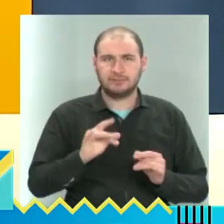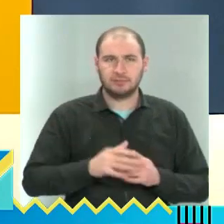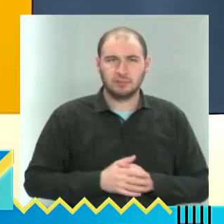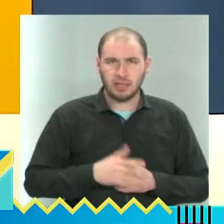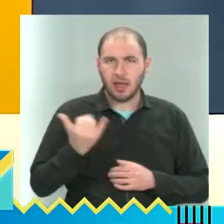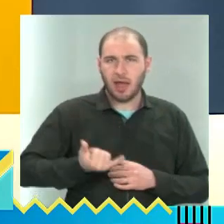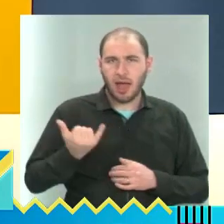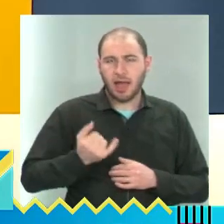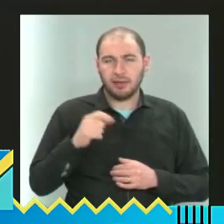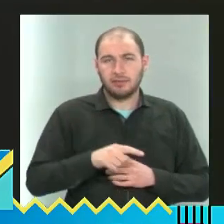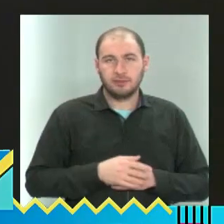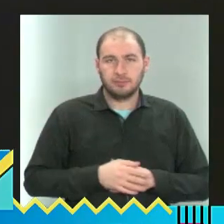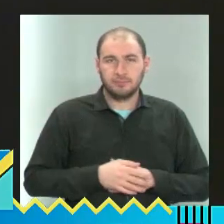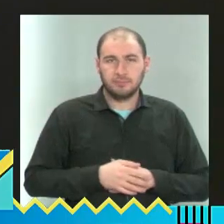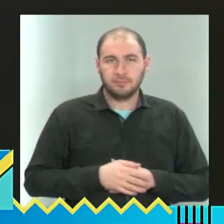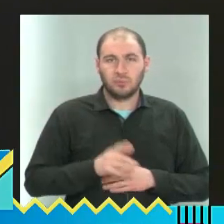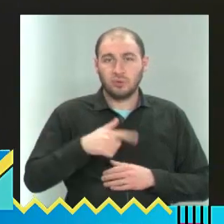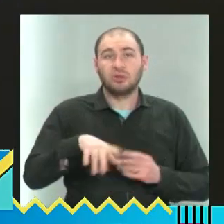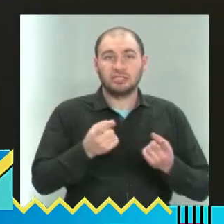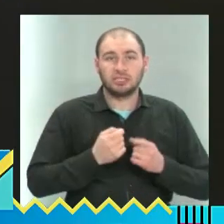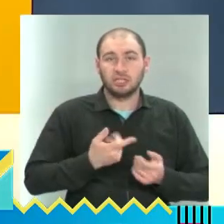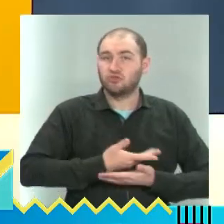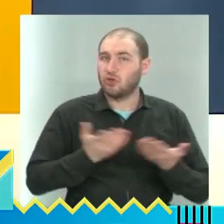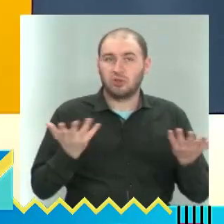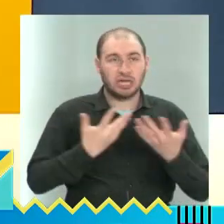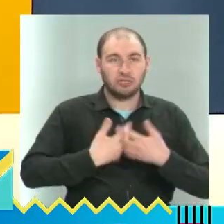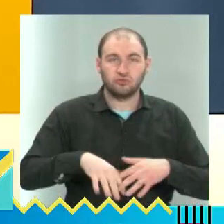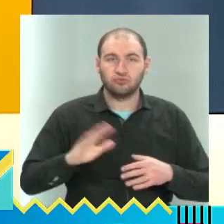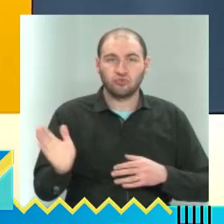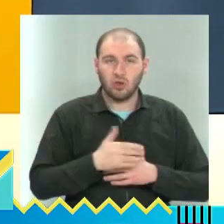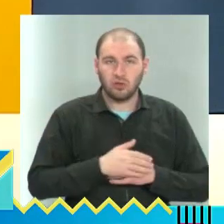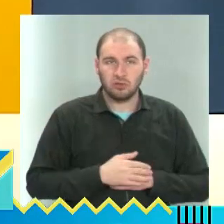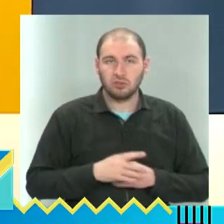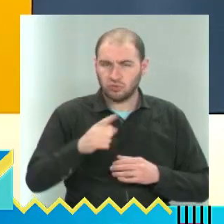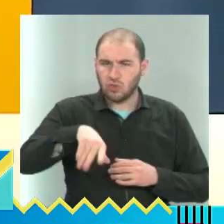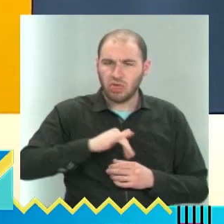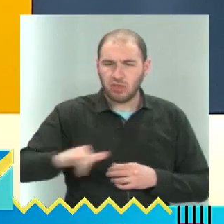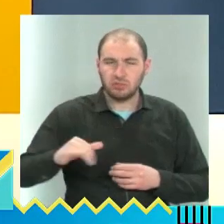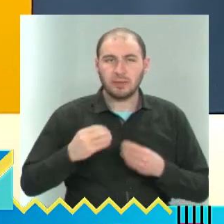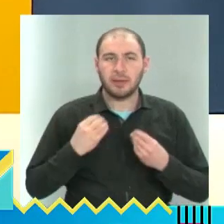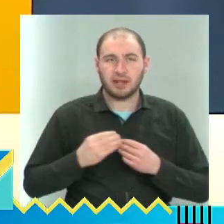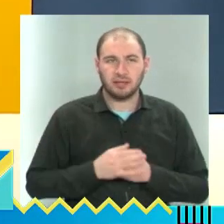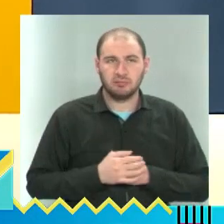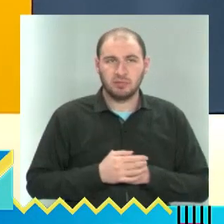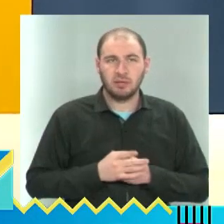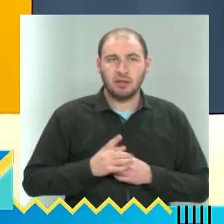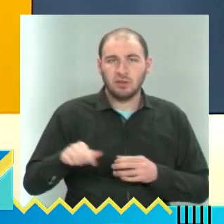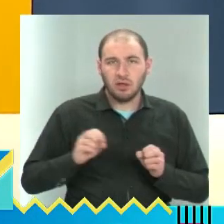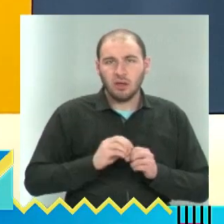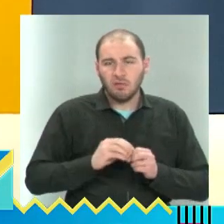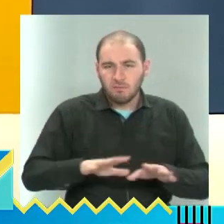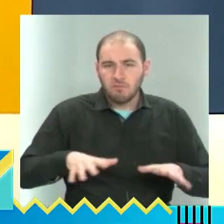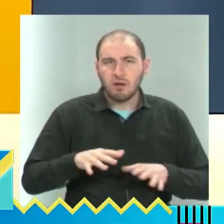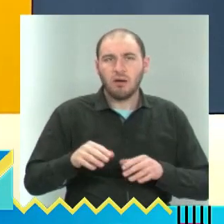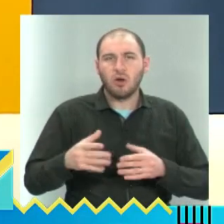que existe y que, bueno, y que es necesario que todos se involucren y denuncien para que cada vez hagamos retroceder más